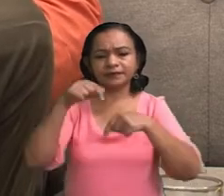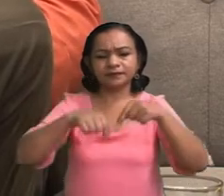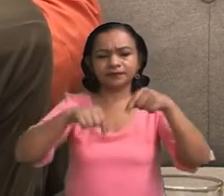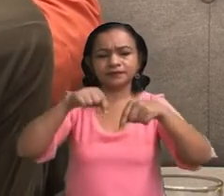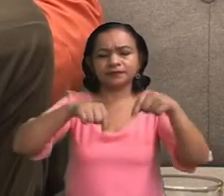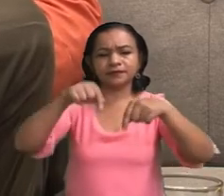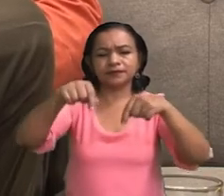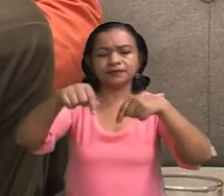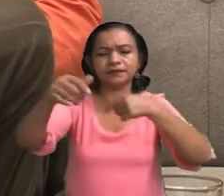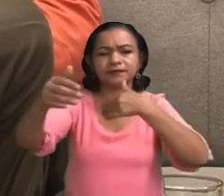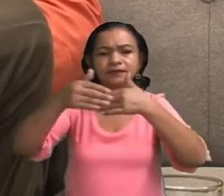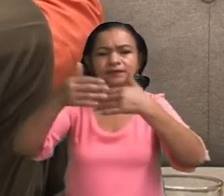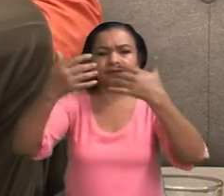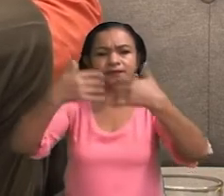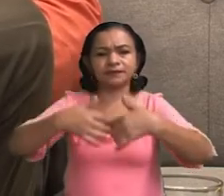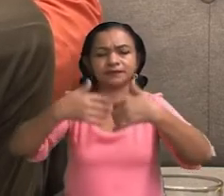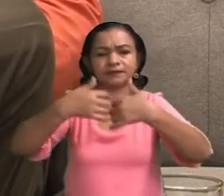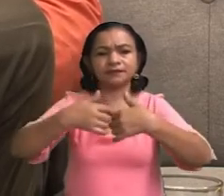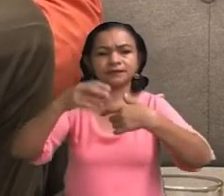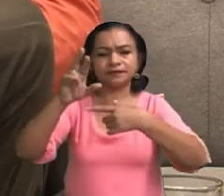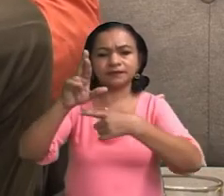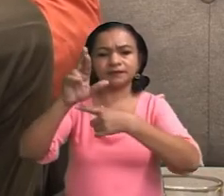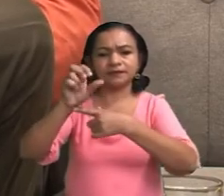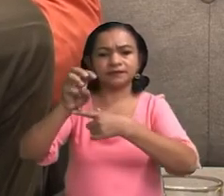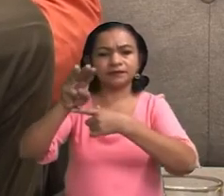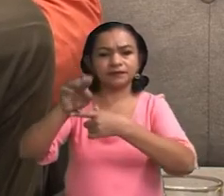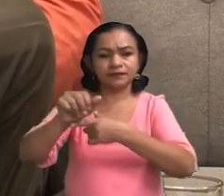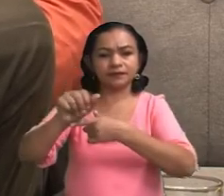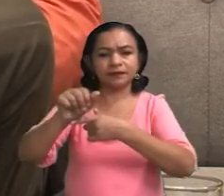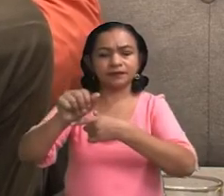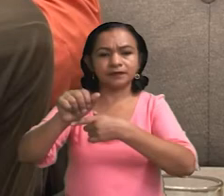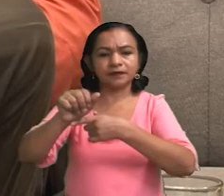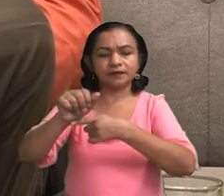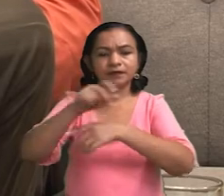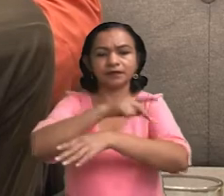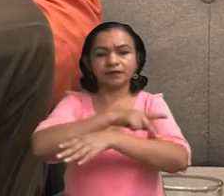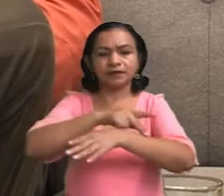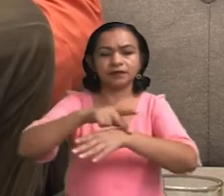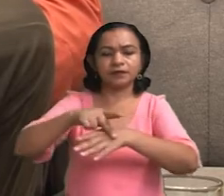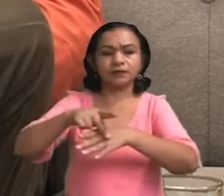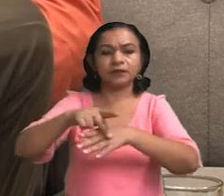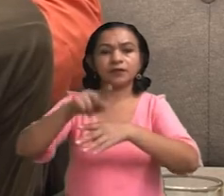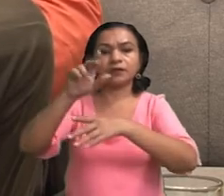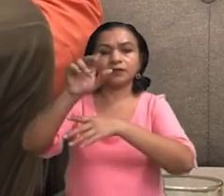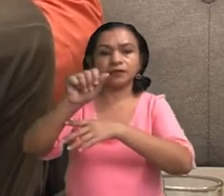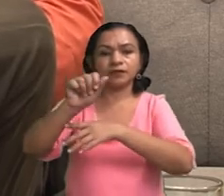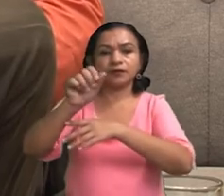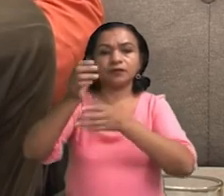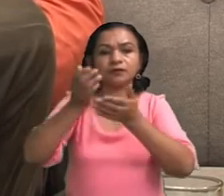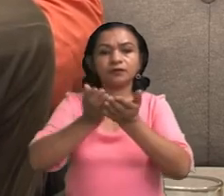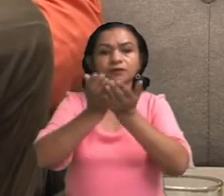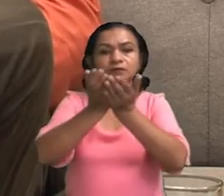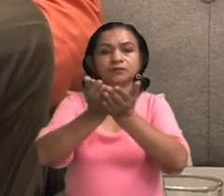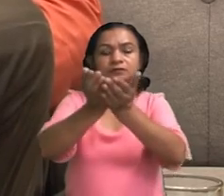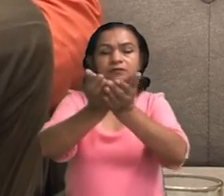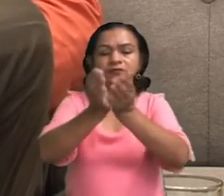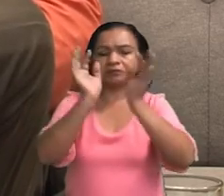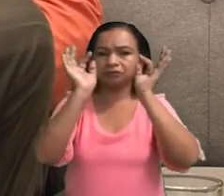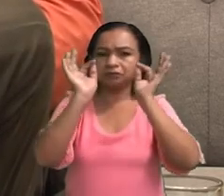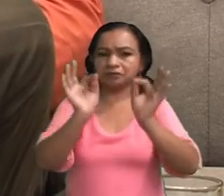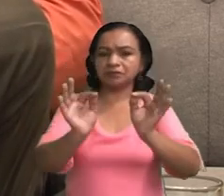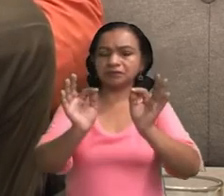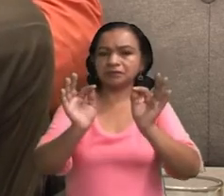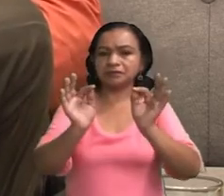donde está esta planta en el Rama, está el puerto Arlen Sioux, ¿verdad? Remodelado